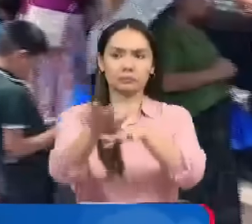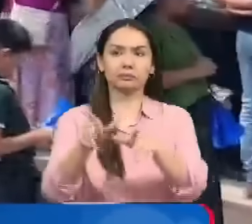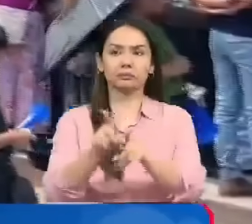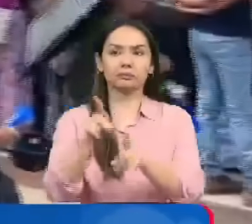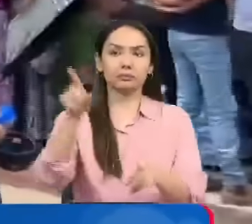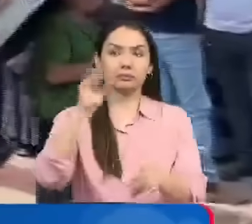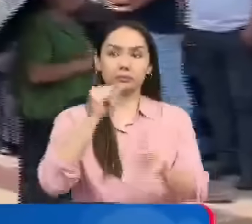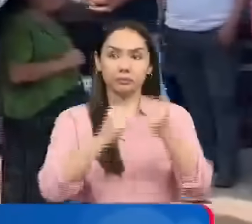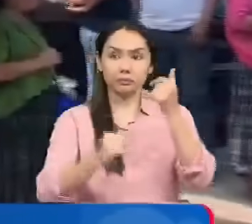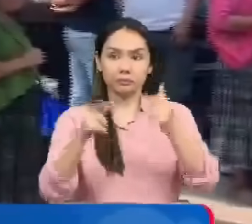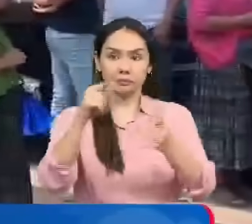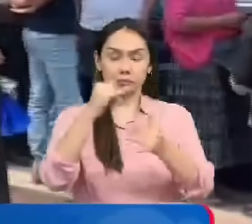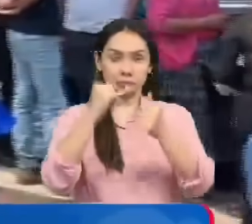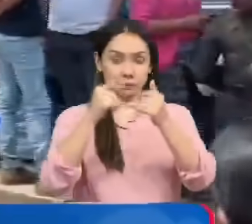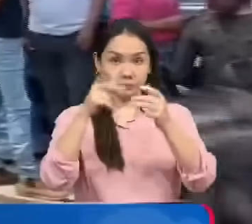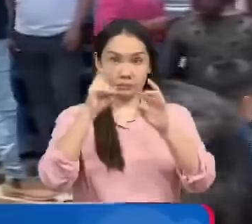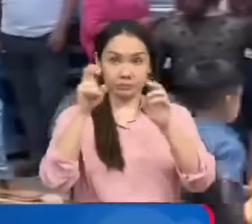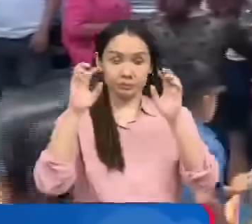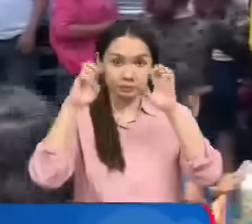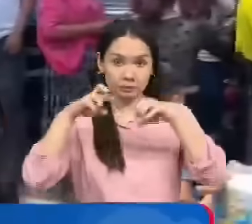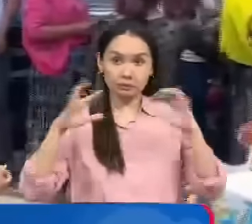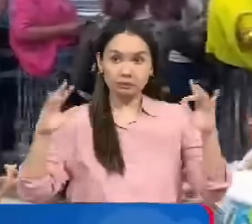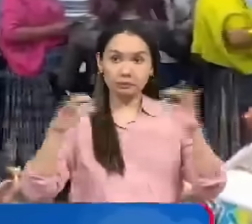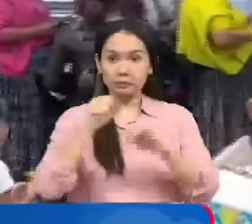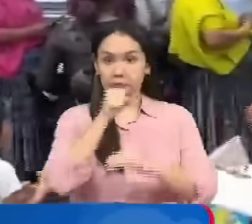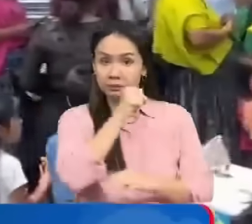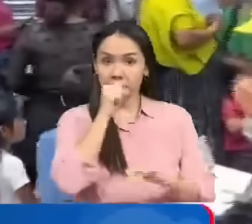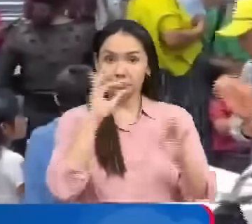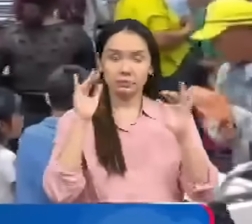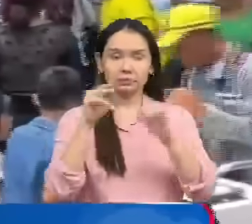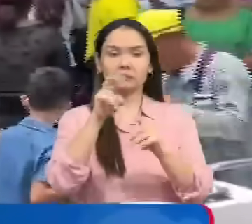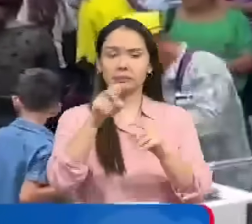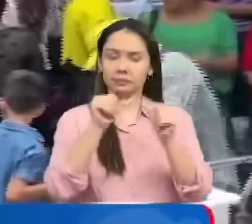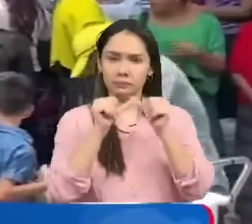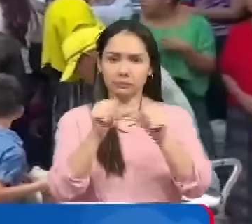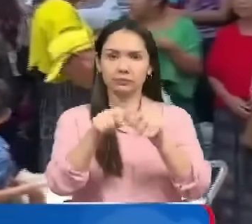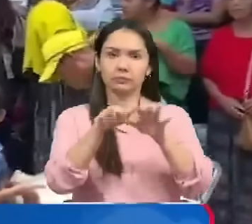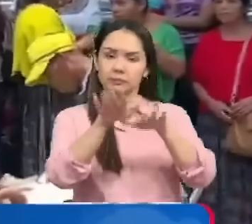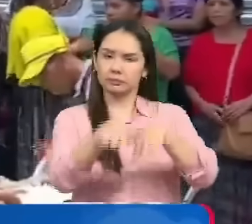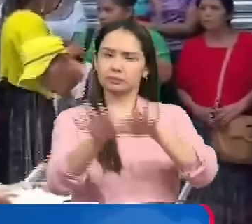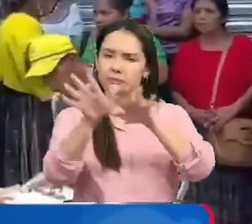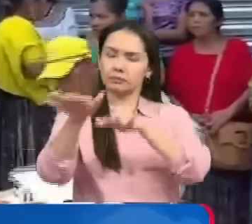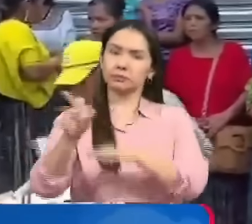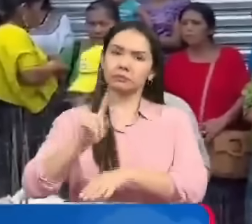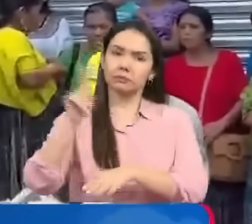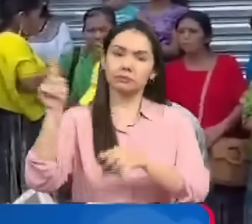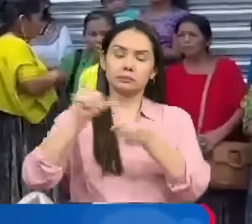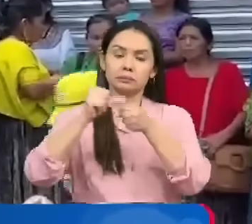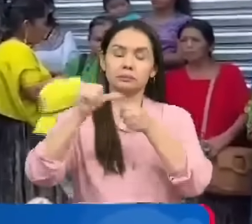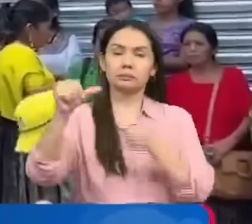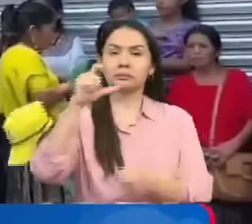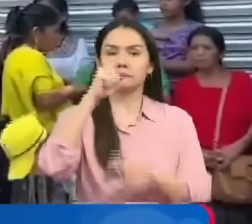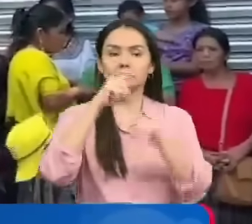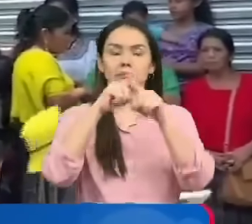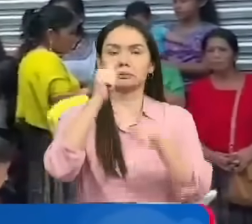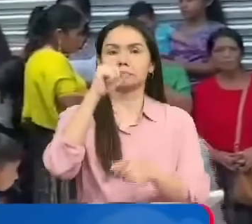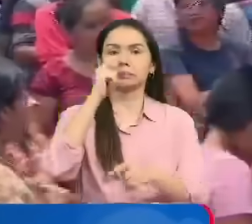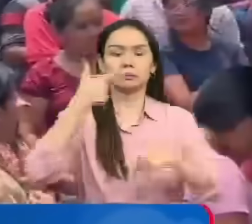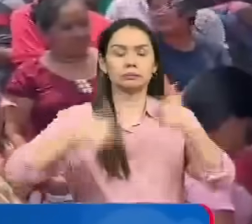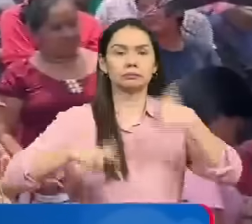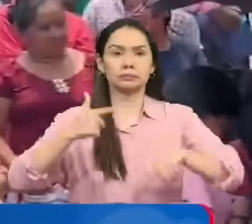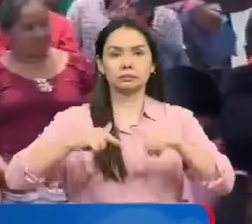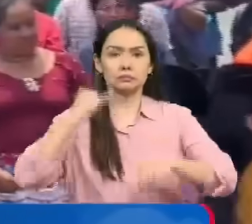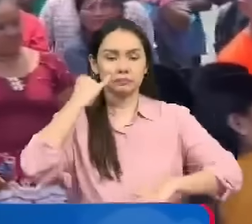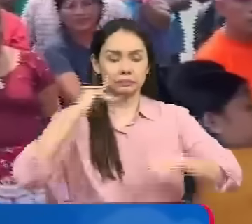informó que luego de los homenajes por parte de artistas locales y seguidores, continuará su traslado hacia la aldea Chacalté, Livingston y Zabal,